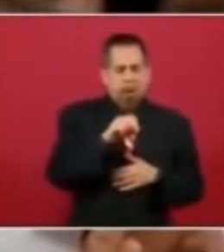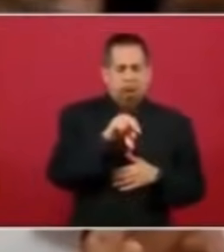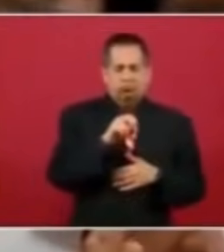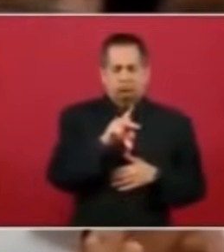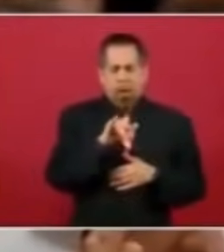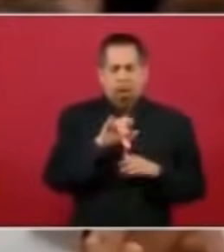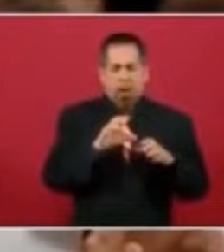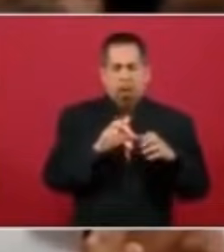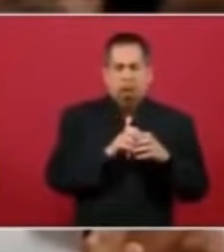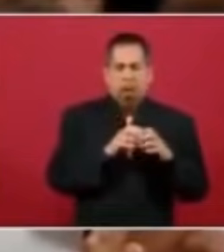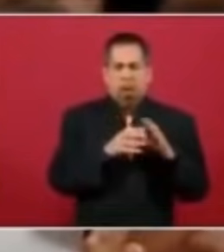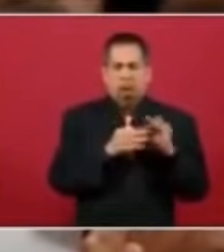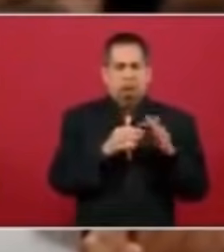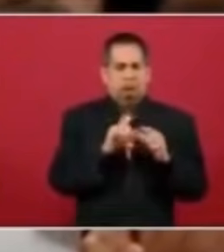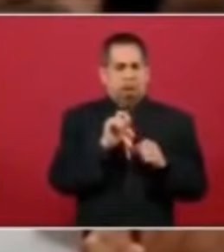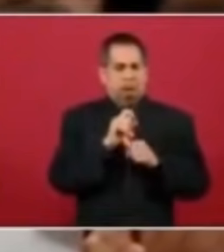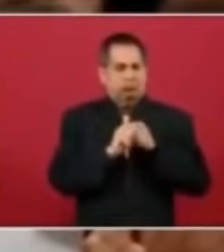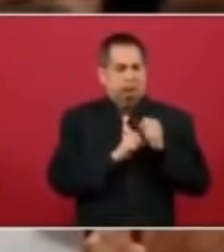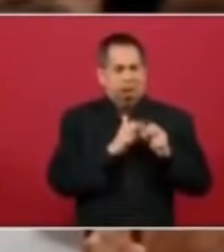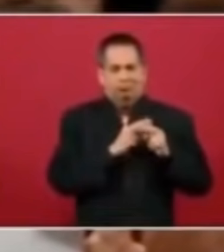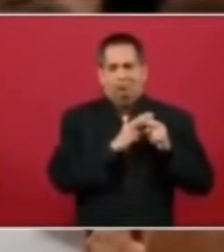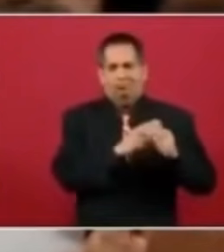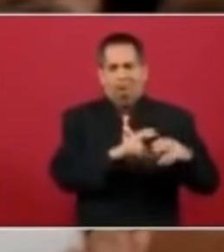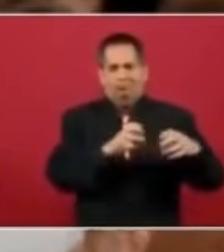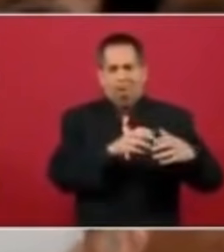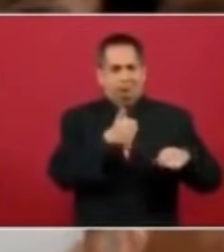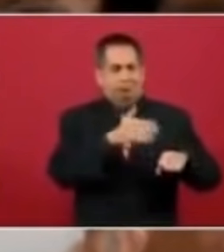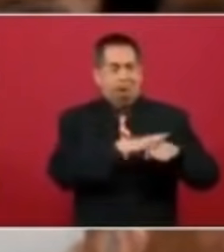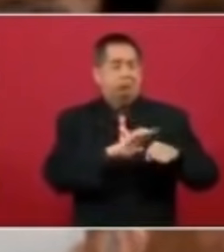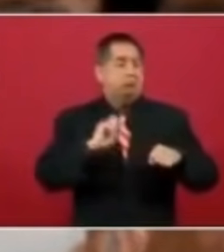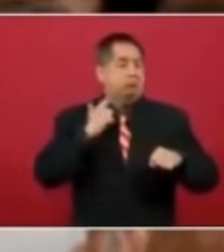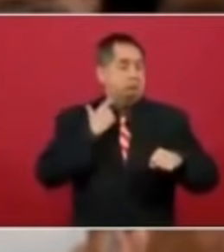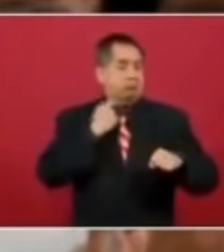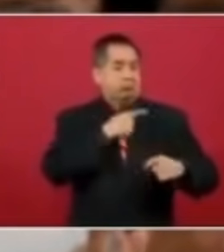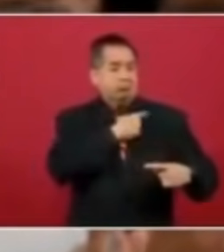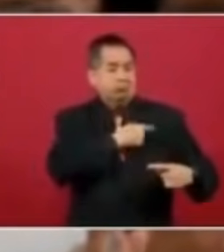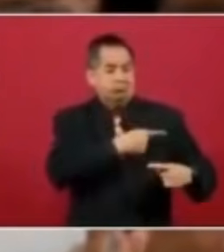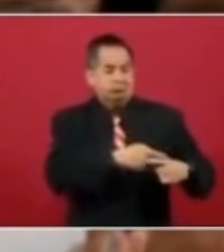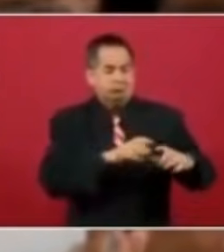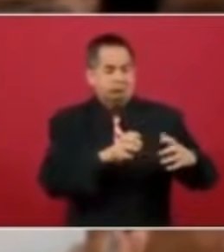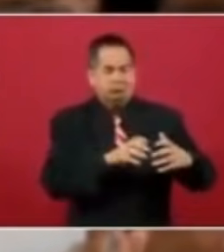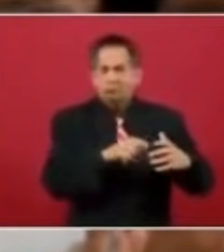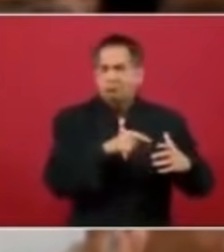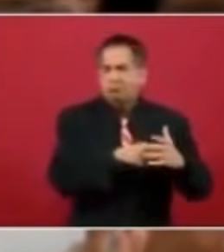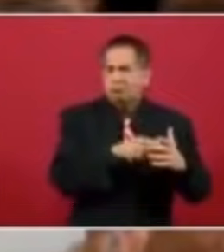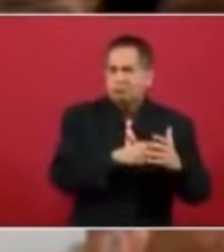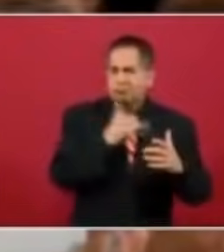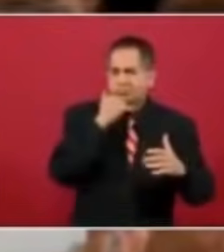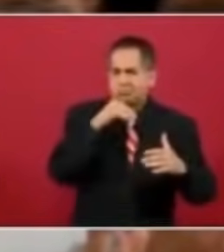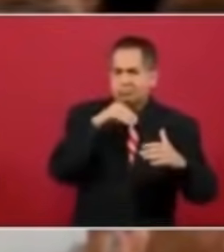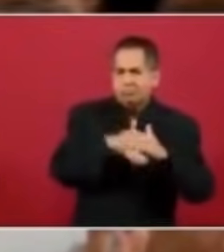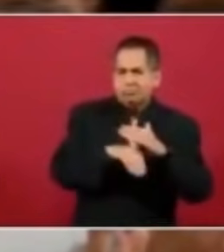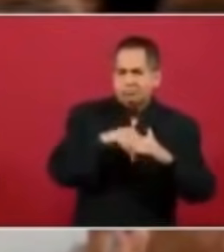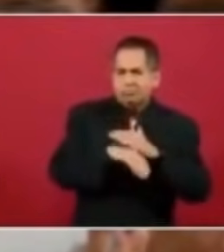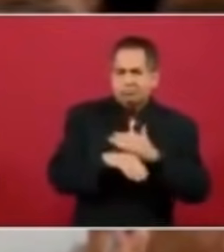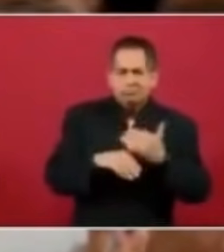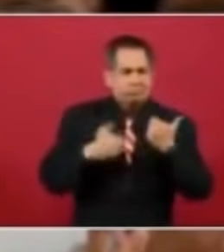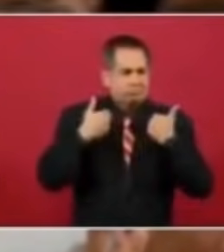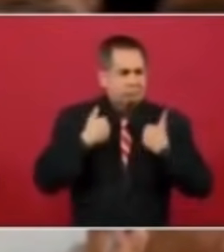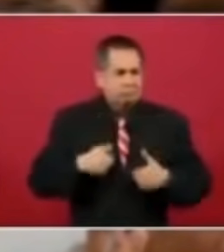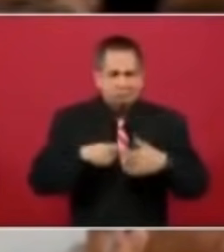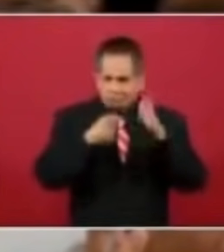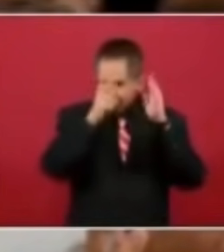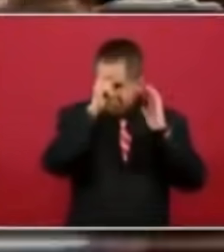utilización del Kevlar por 20 años en las administraciones pasadas, lo cual va en detrimento de sus chalecos y de sus